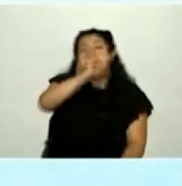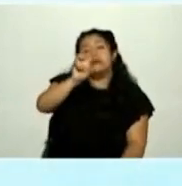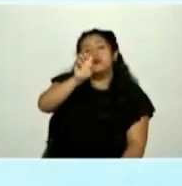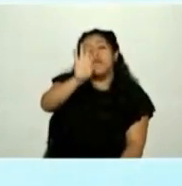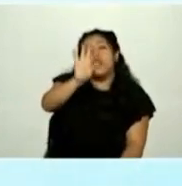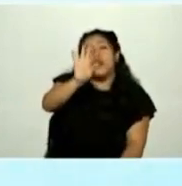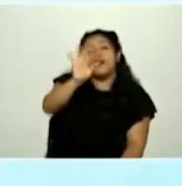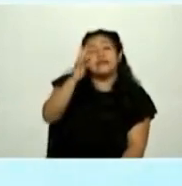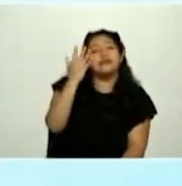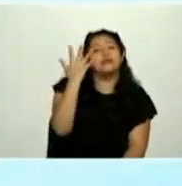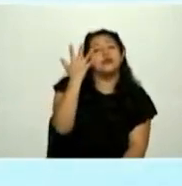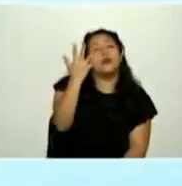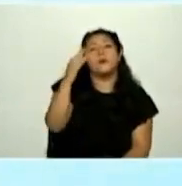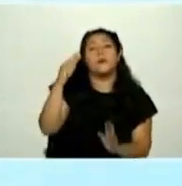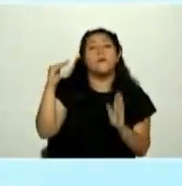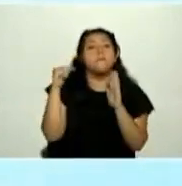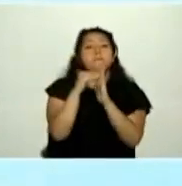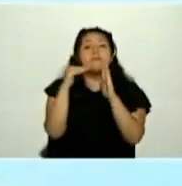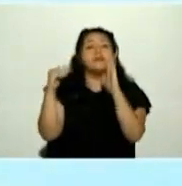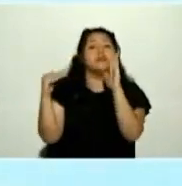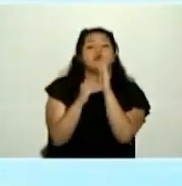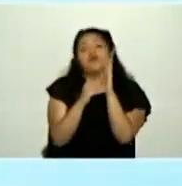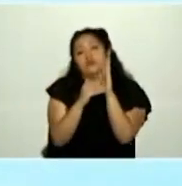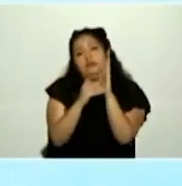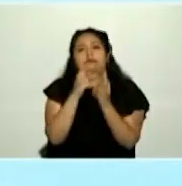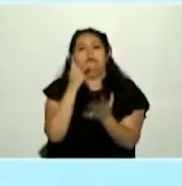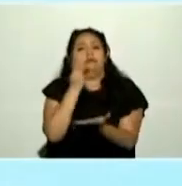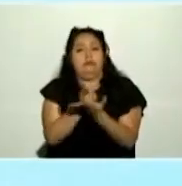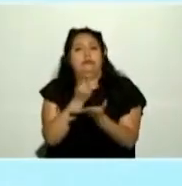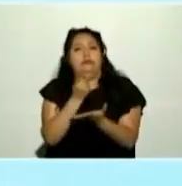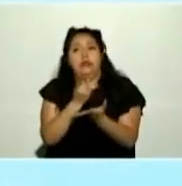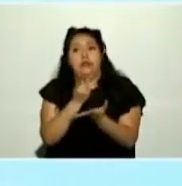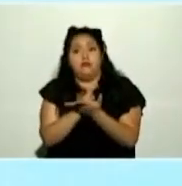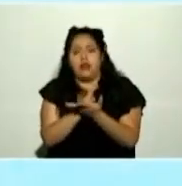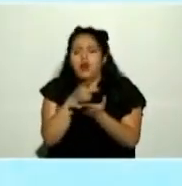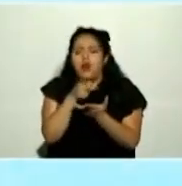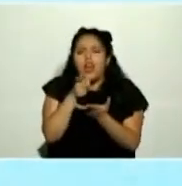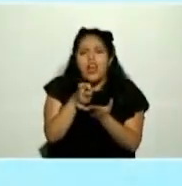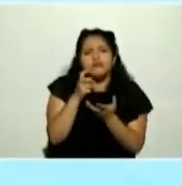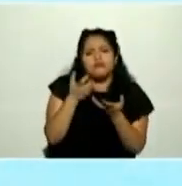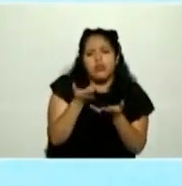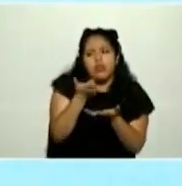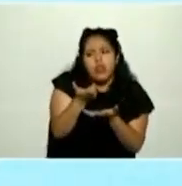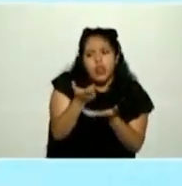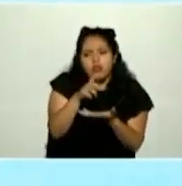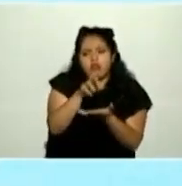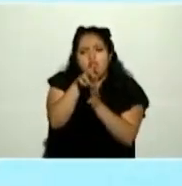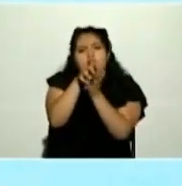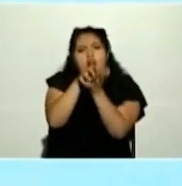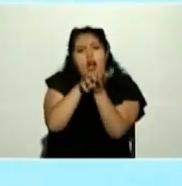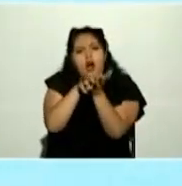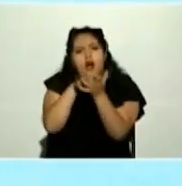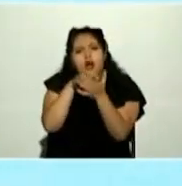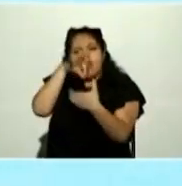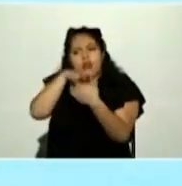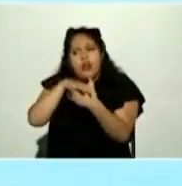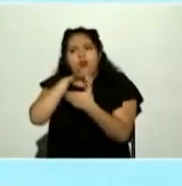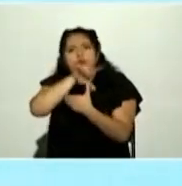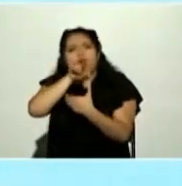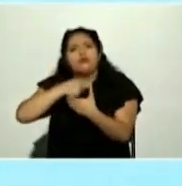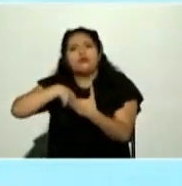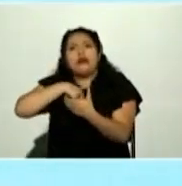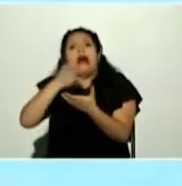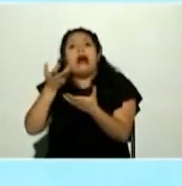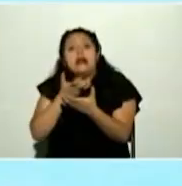345 millones de pesos los cuales fueron redireccion ados para las diversas